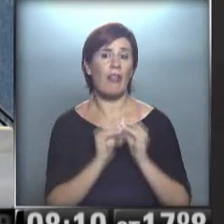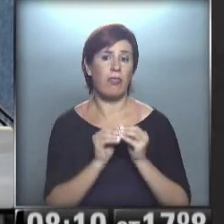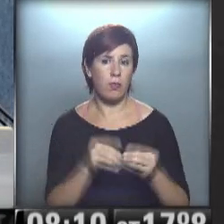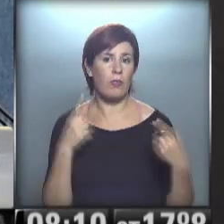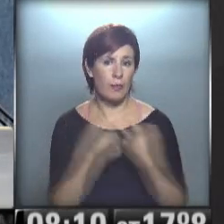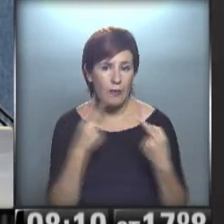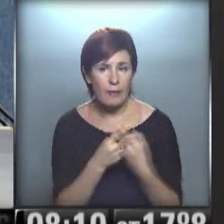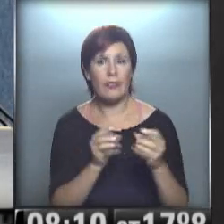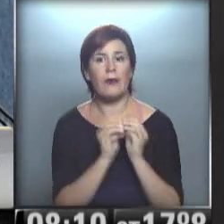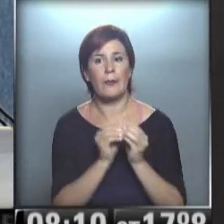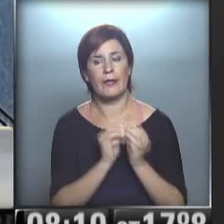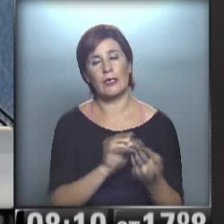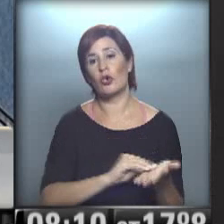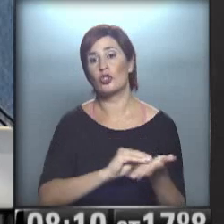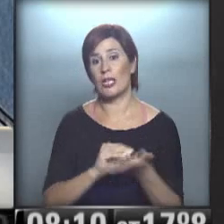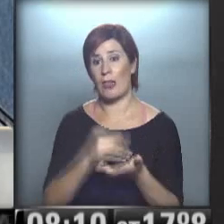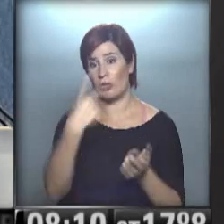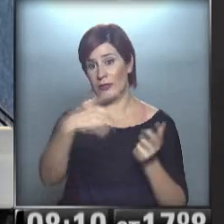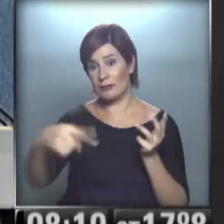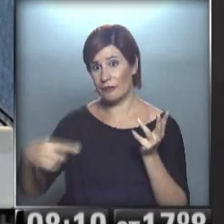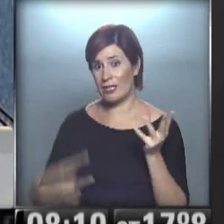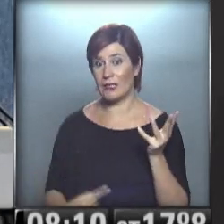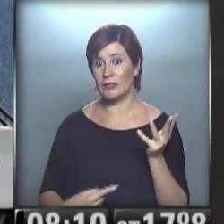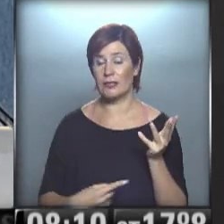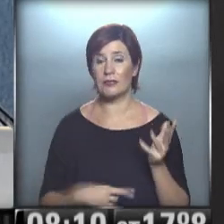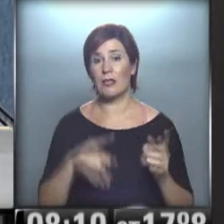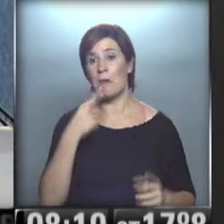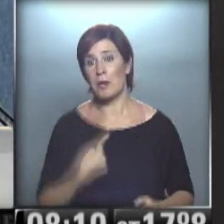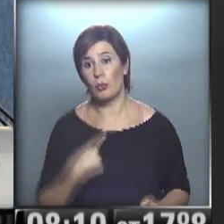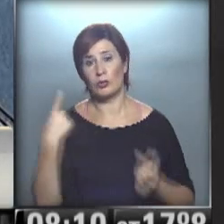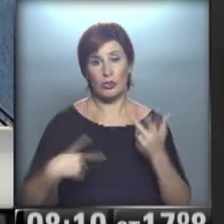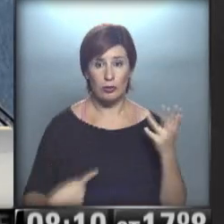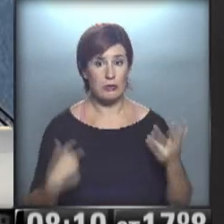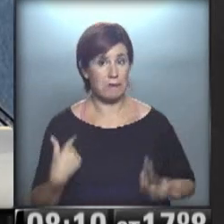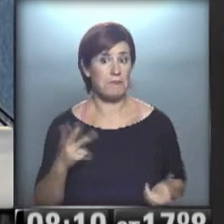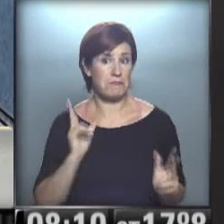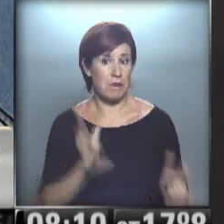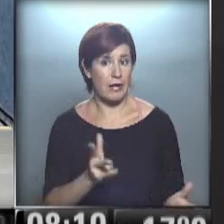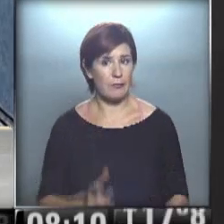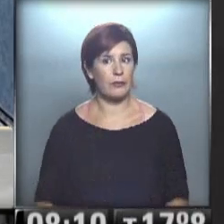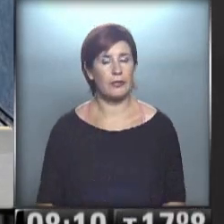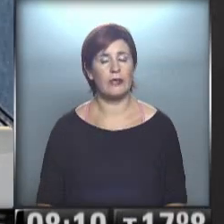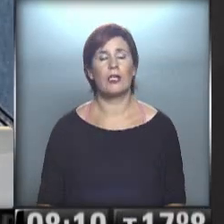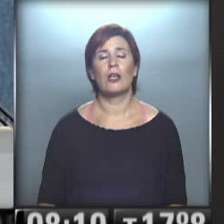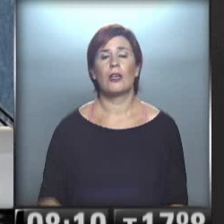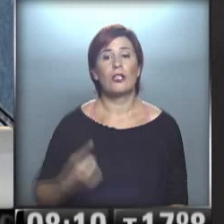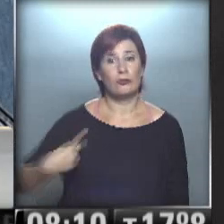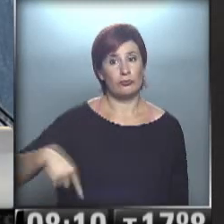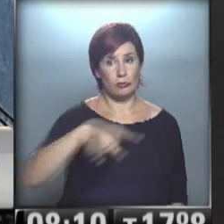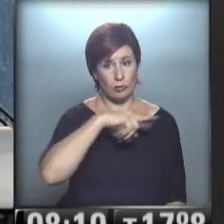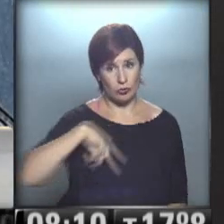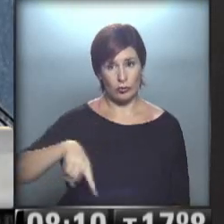con los senadores que obviamente quieran efectuar y formular preguntas. Nosotros